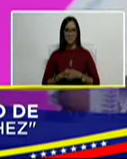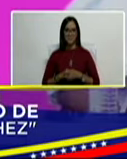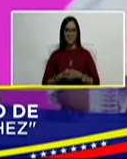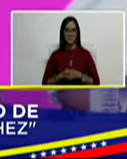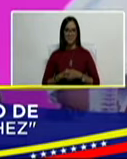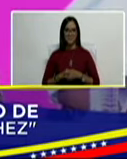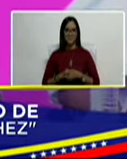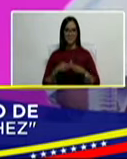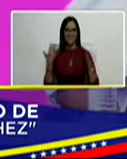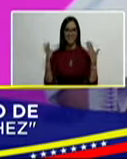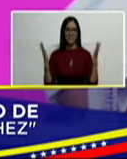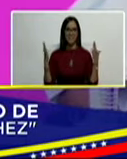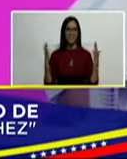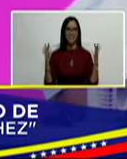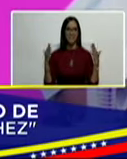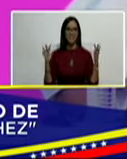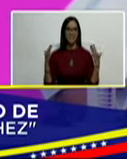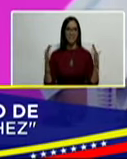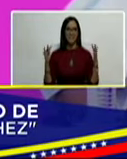Claro. Vamos a ver.